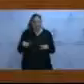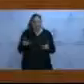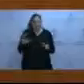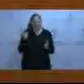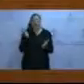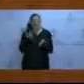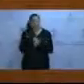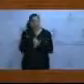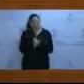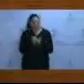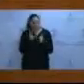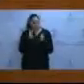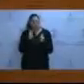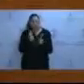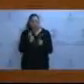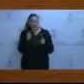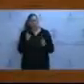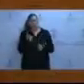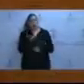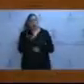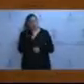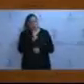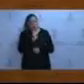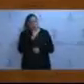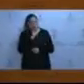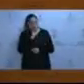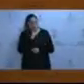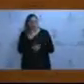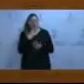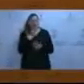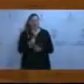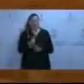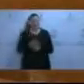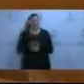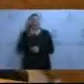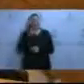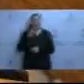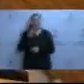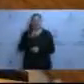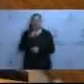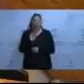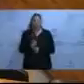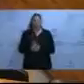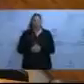garantizar estas prestaciones? Gracias.